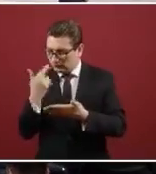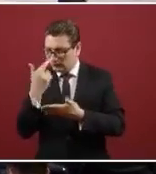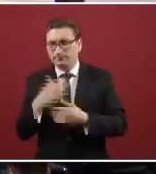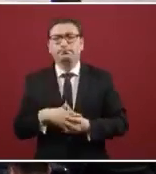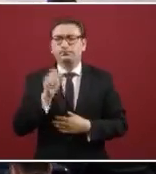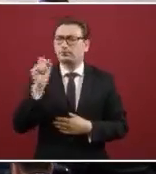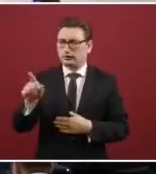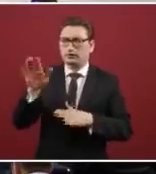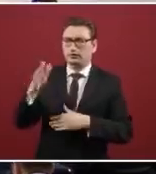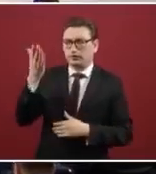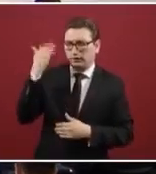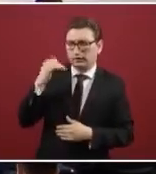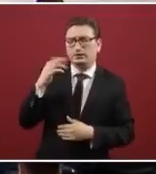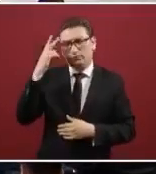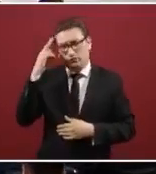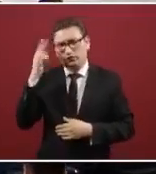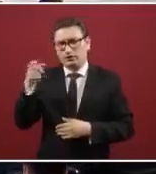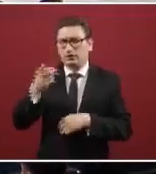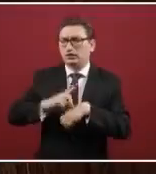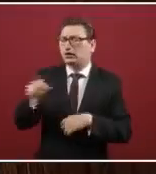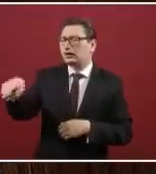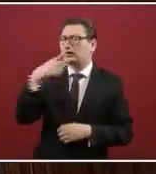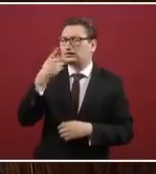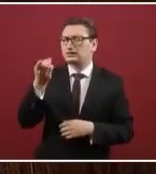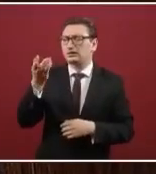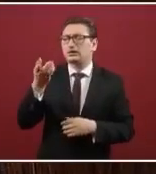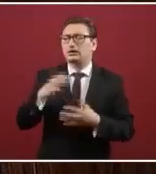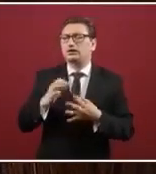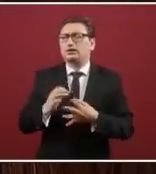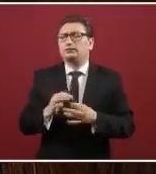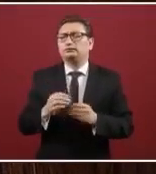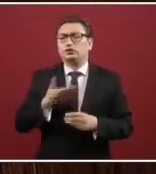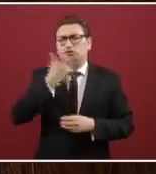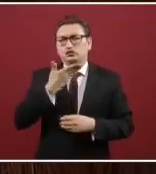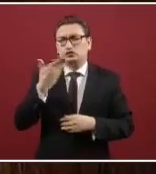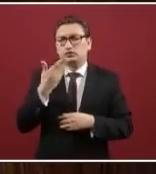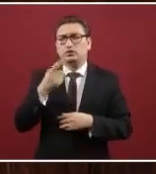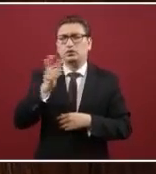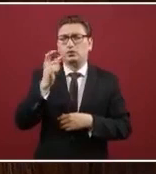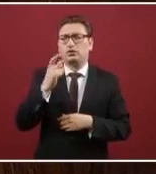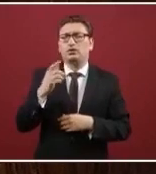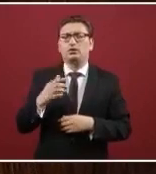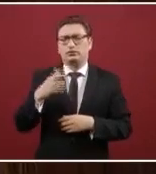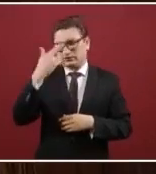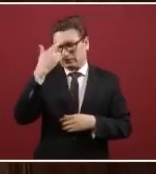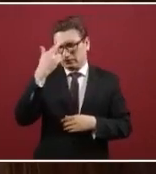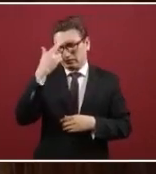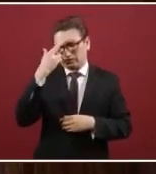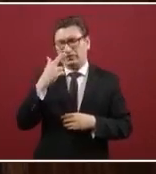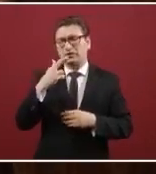tema, Porfirio Díaz impuso esta tradición, ¿no? De cuando en la celebración del inicio de la